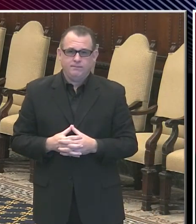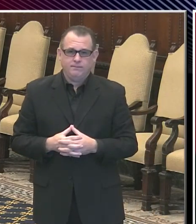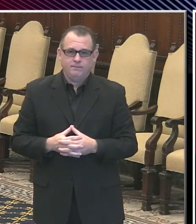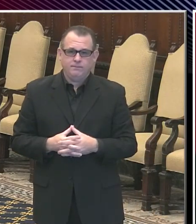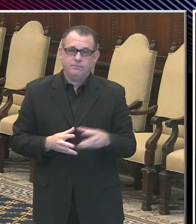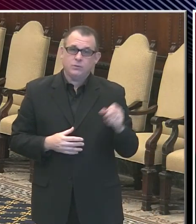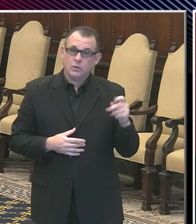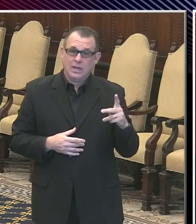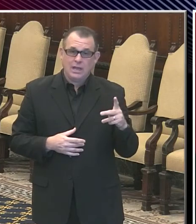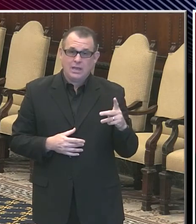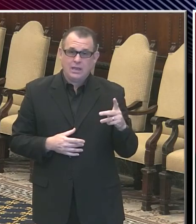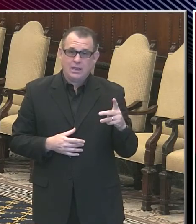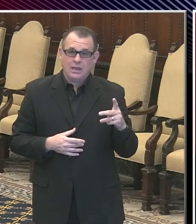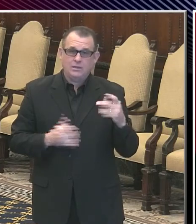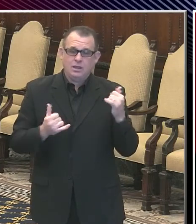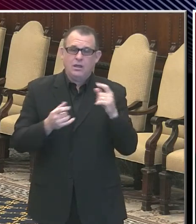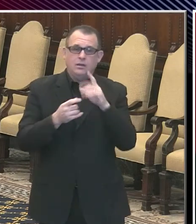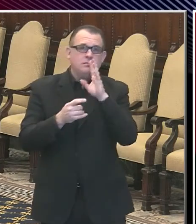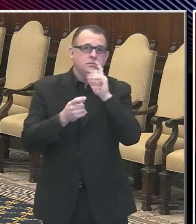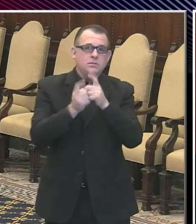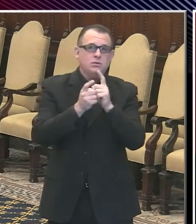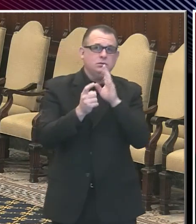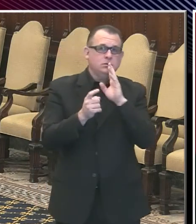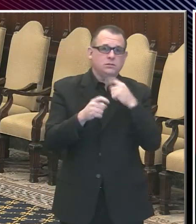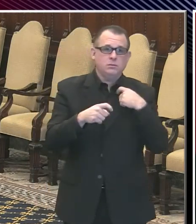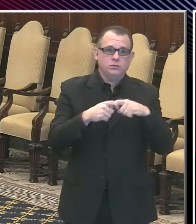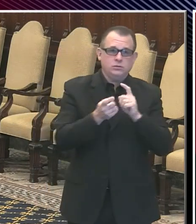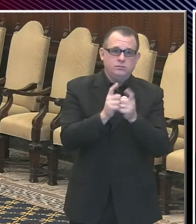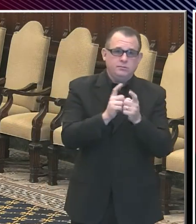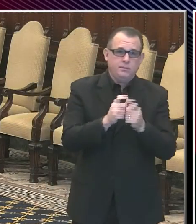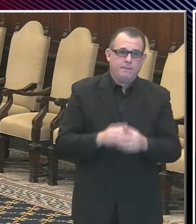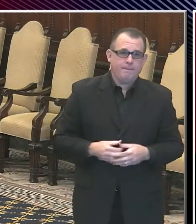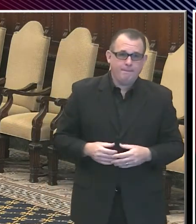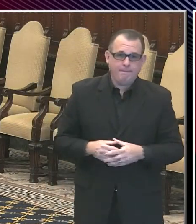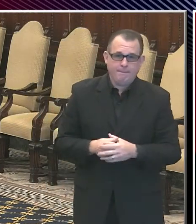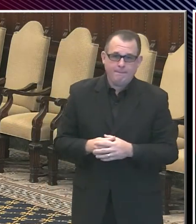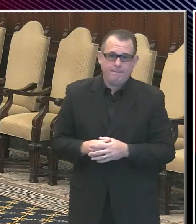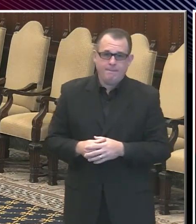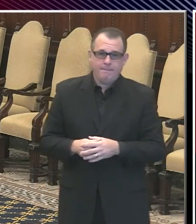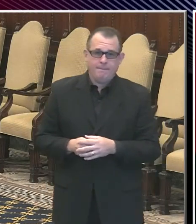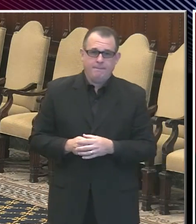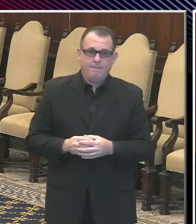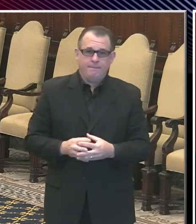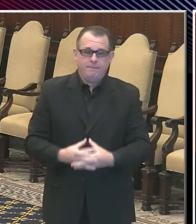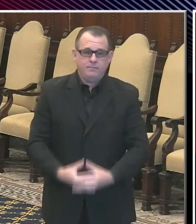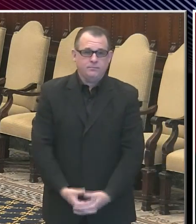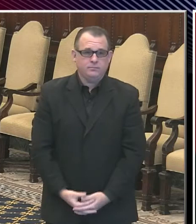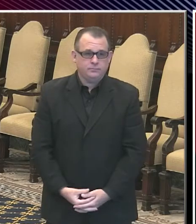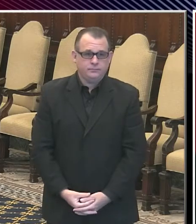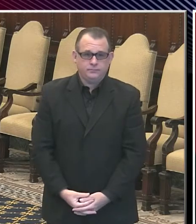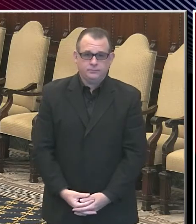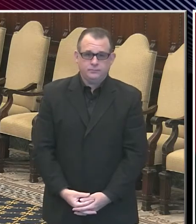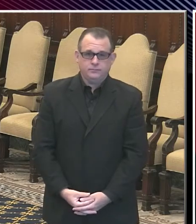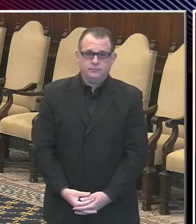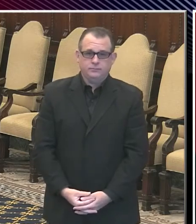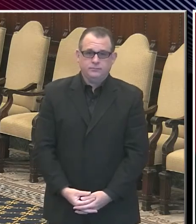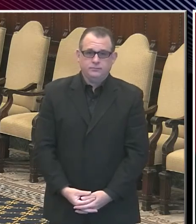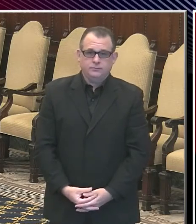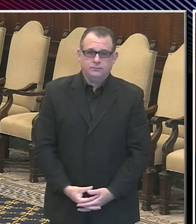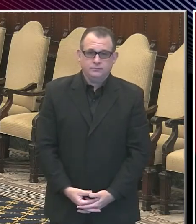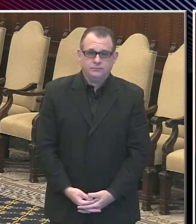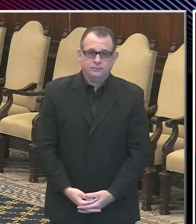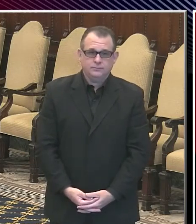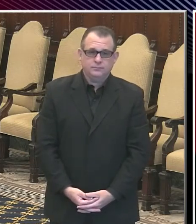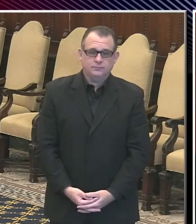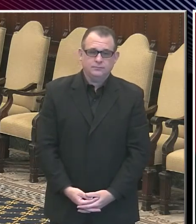Por supuesto, lo primero que se puede hacer es evitar que la gente empiece a tirar su basura por la ventanilla del auto. Tienen que atar mejor las bolsas que